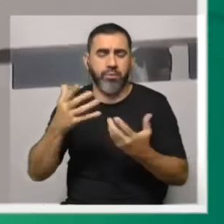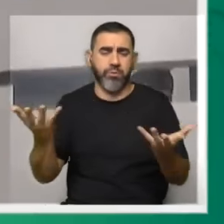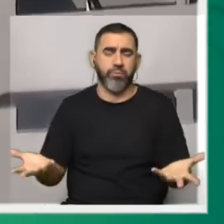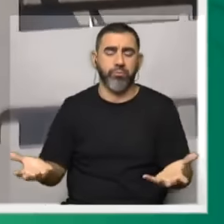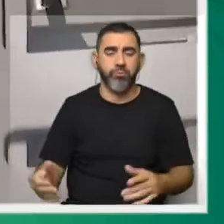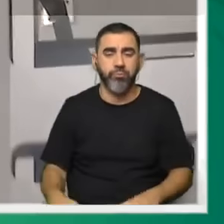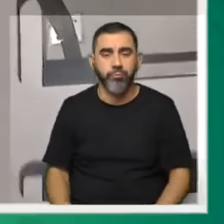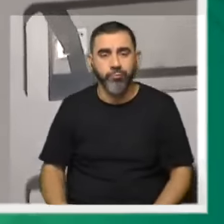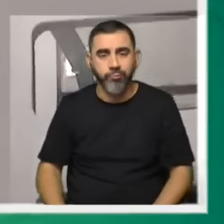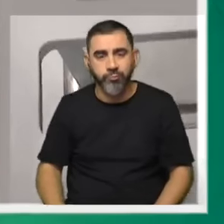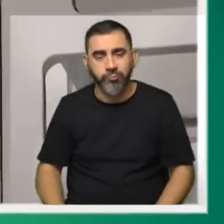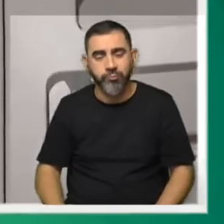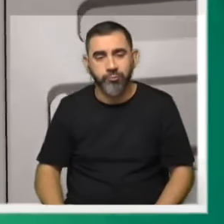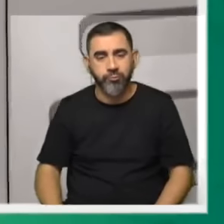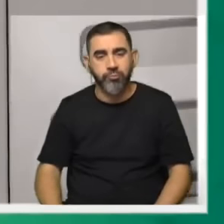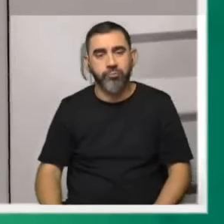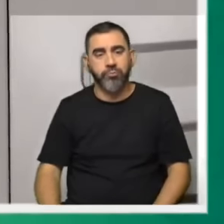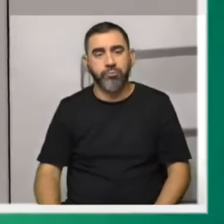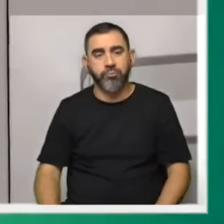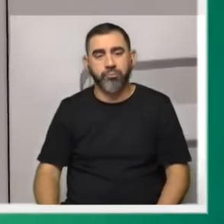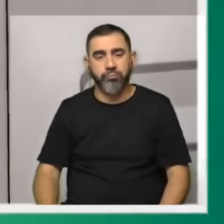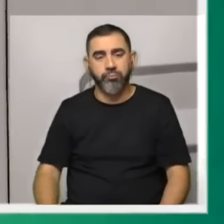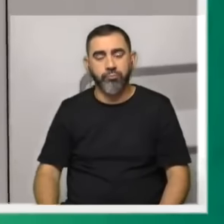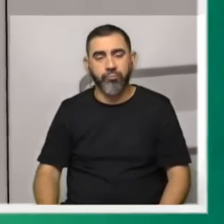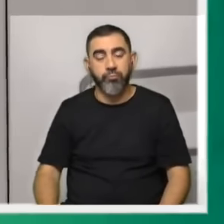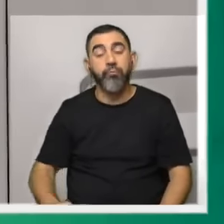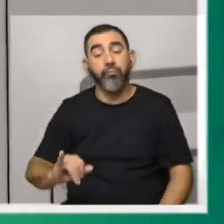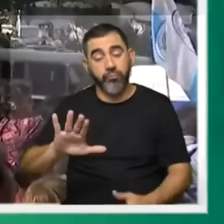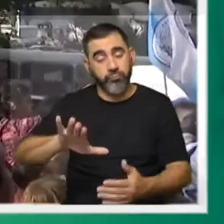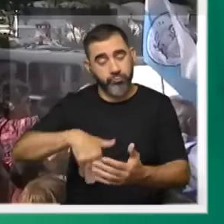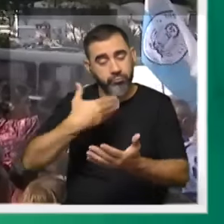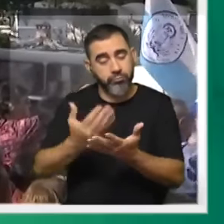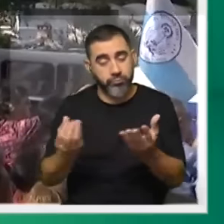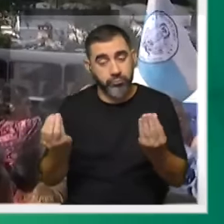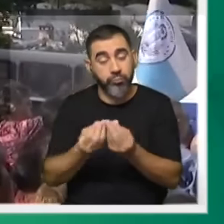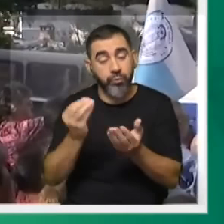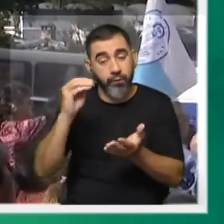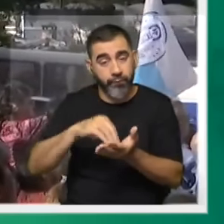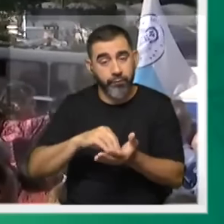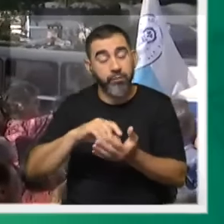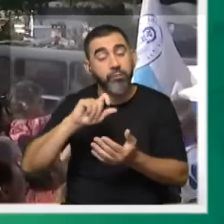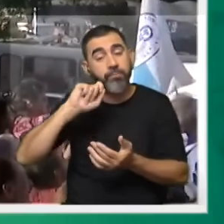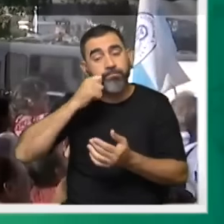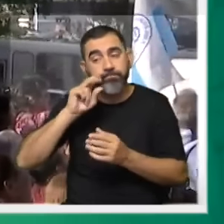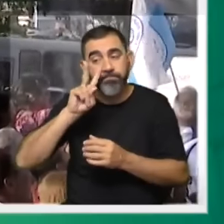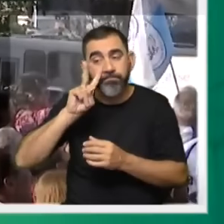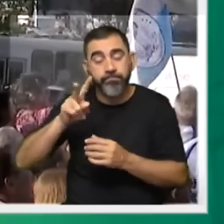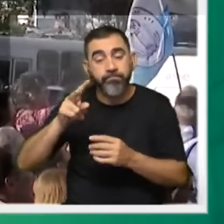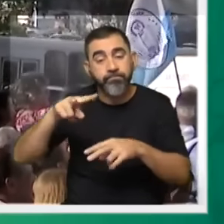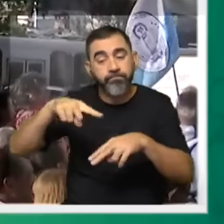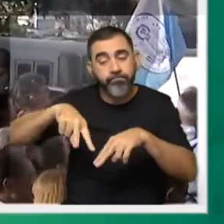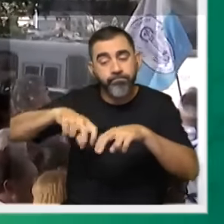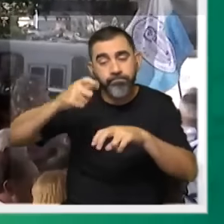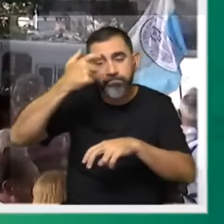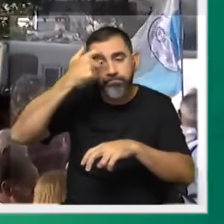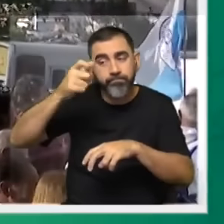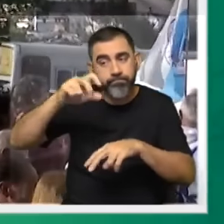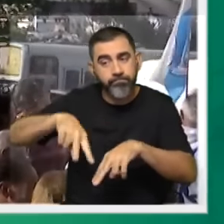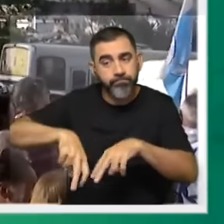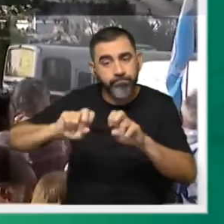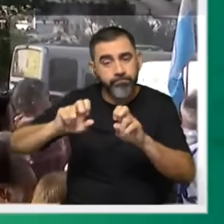la estructura para los usuarios por supuesto lo que sí hemos planteado en múltiples oportunidades que nos hubiera gustado ver los estudios técnicos que